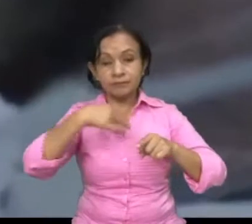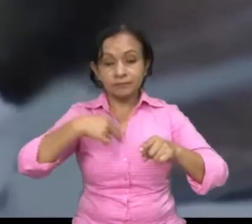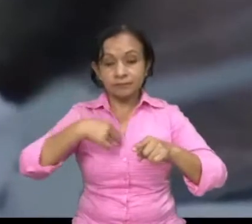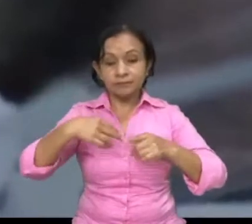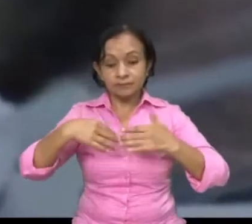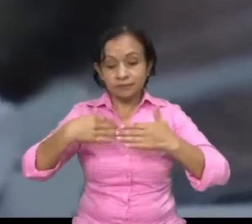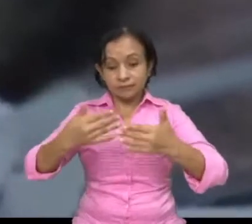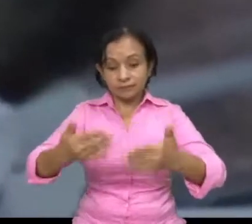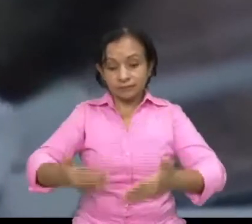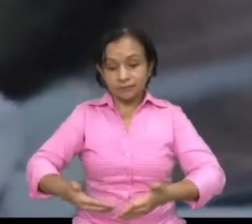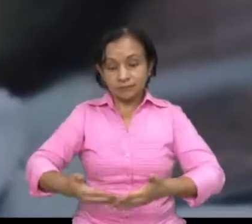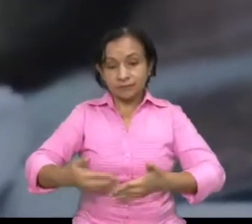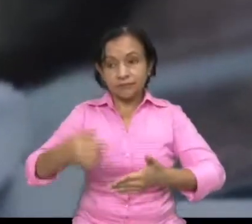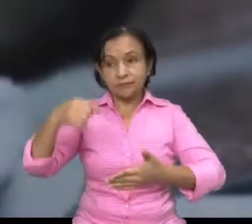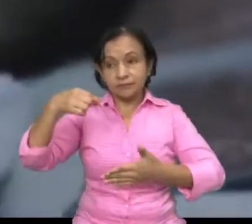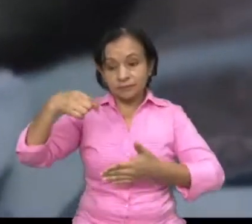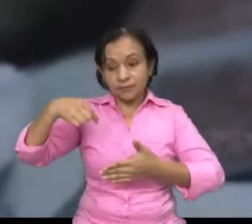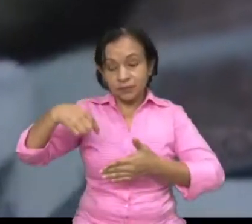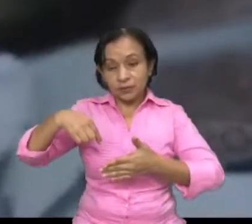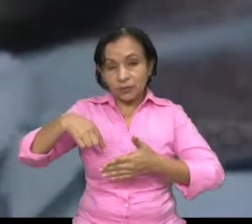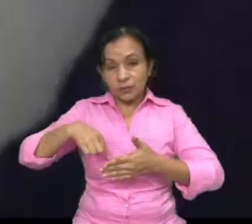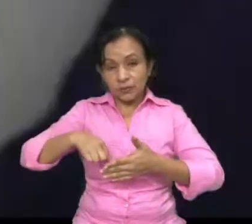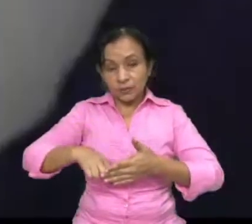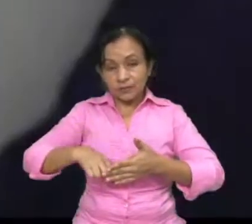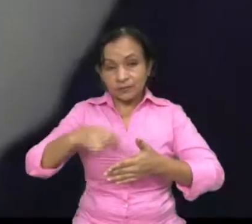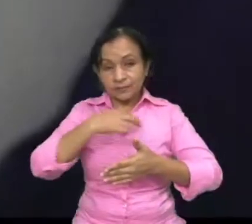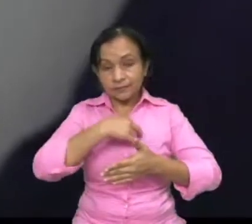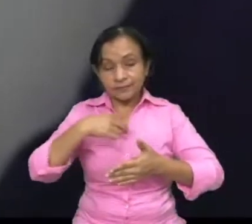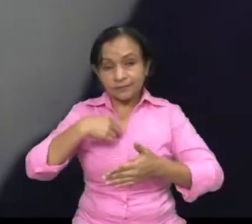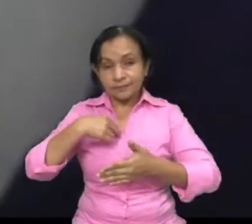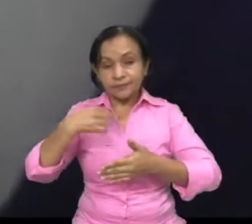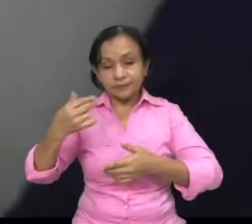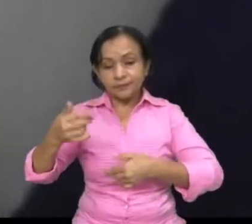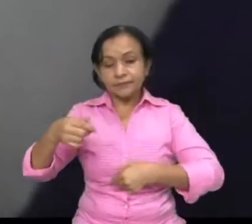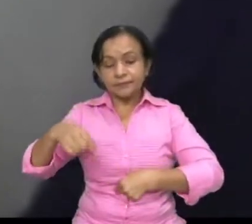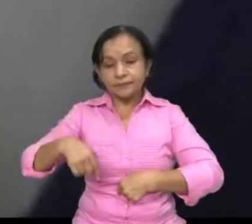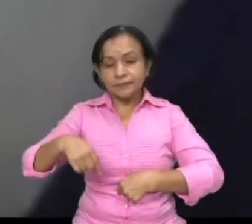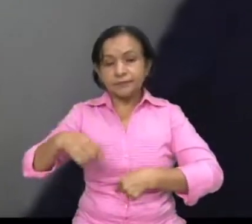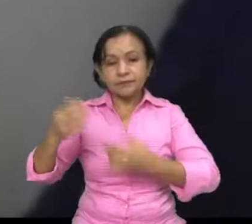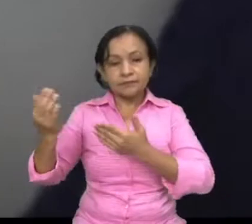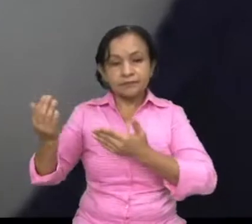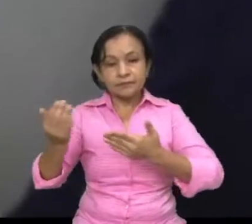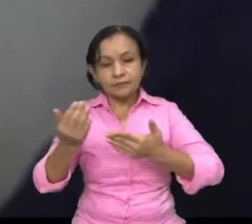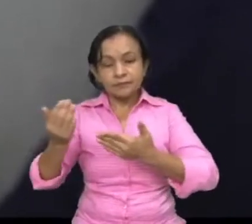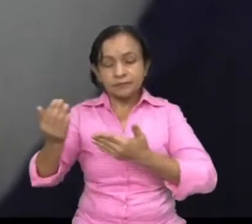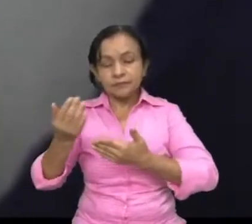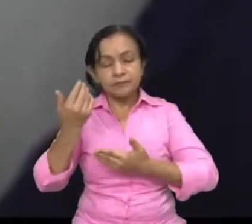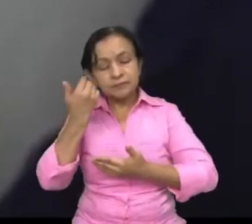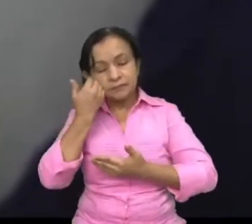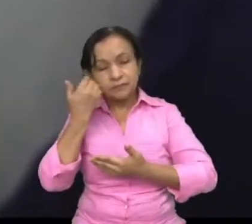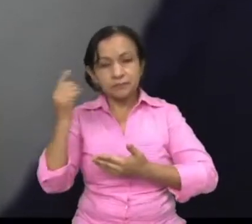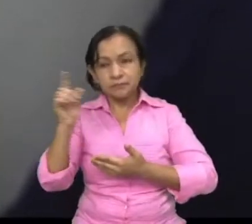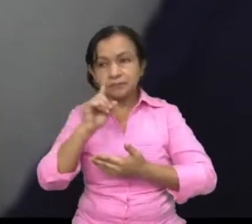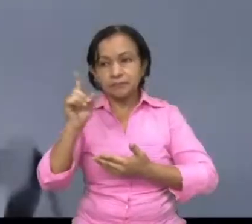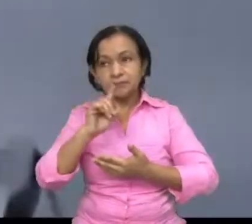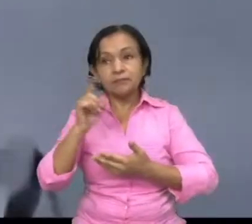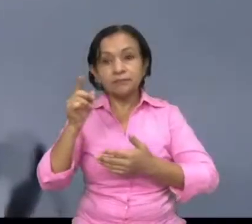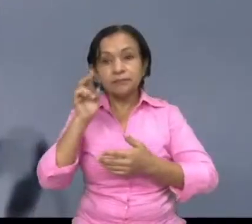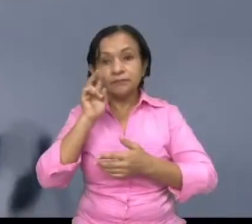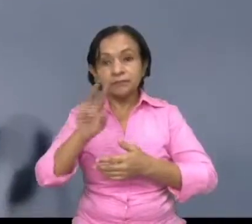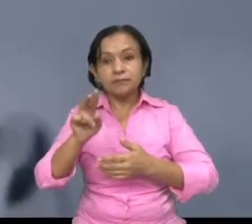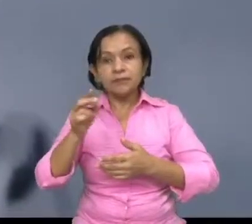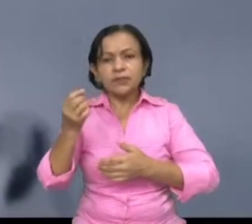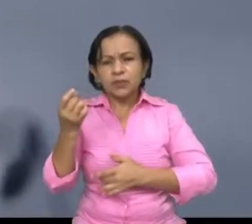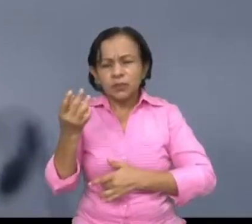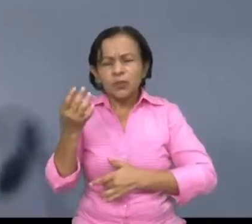realizando. Se introduce el catéter, se le pone anestesia al feto para que no tenga dolor. Ya la evidencia ha demostrado